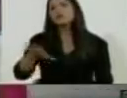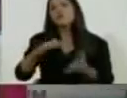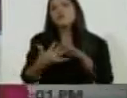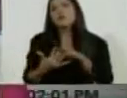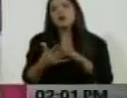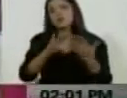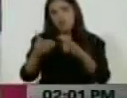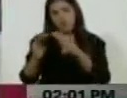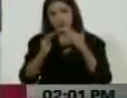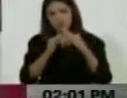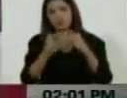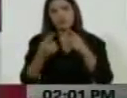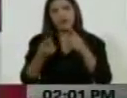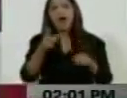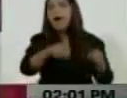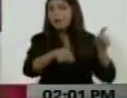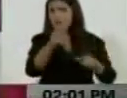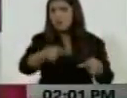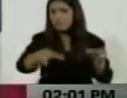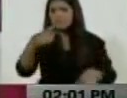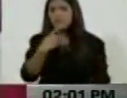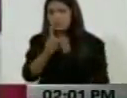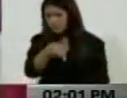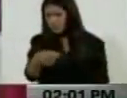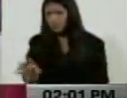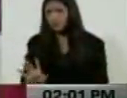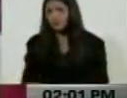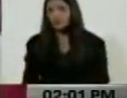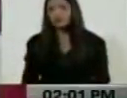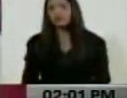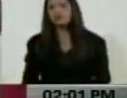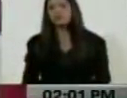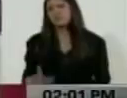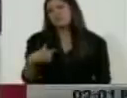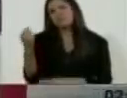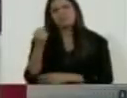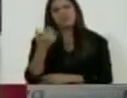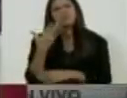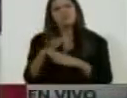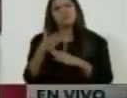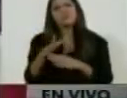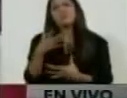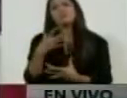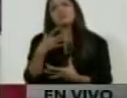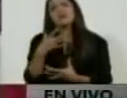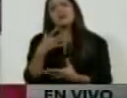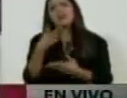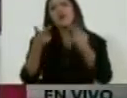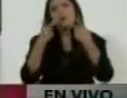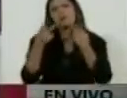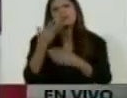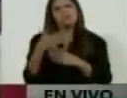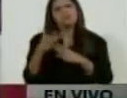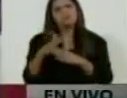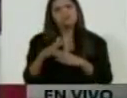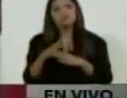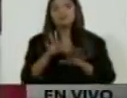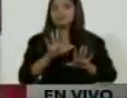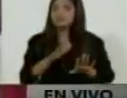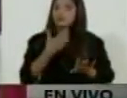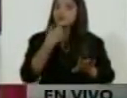una comuna. Hay gente que lo dice, ¿verdad, Aristóbulo? A mí no me interesa la política. Yo le digo,